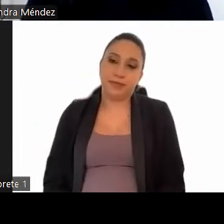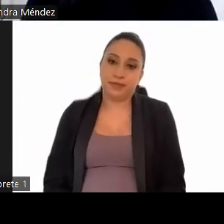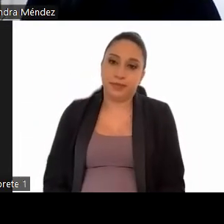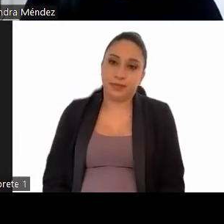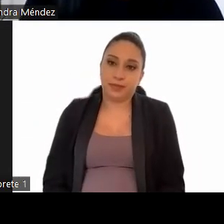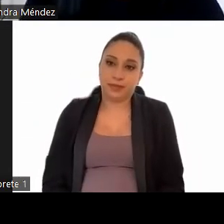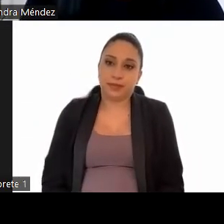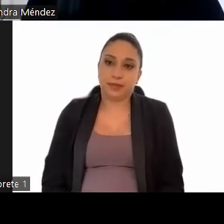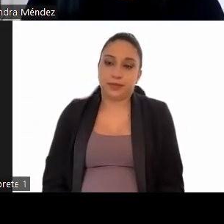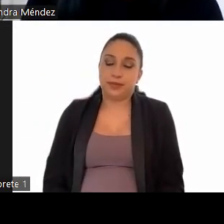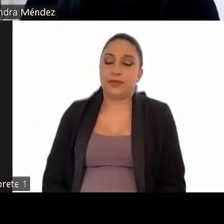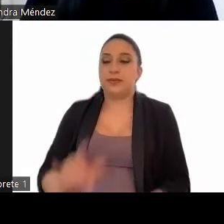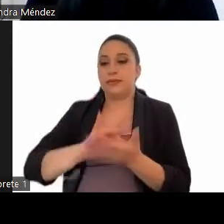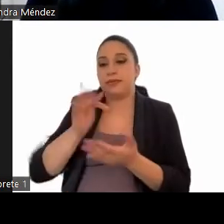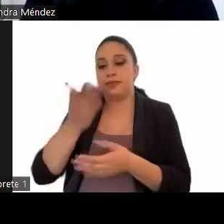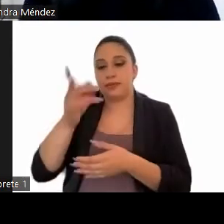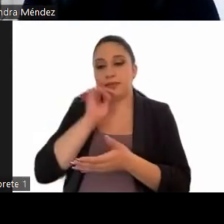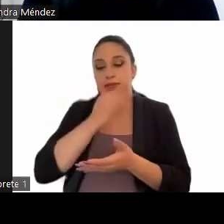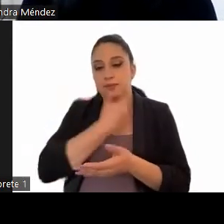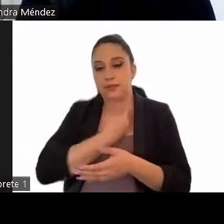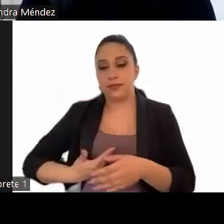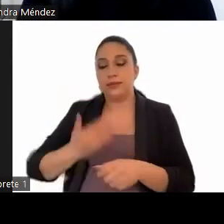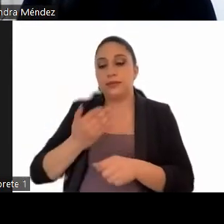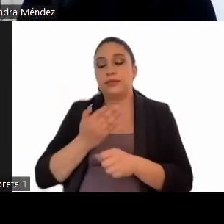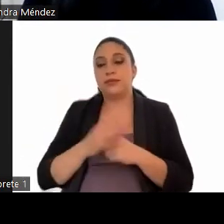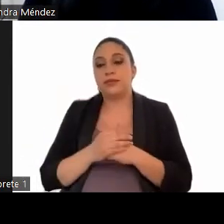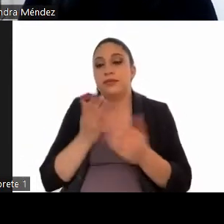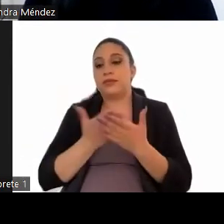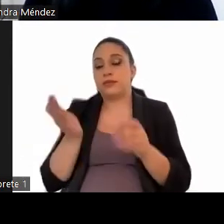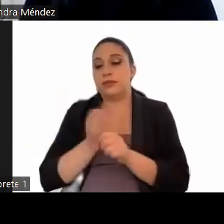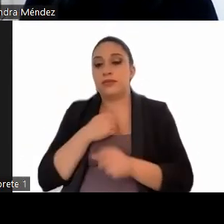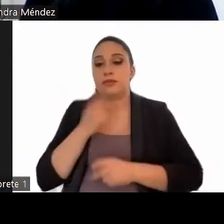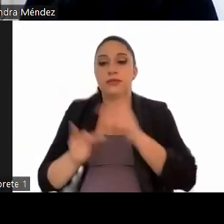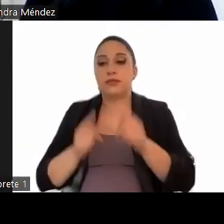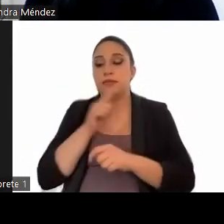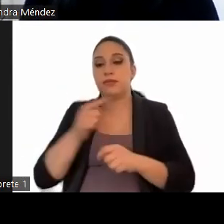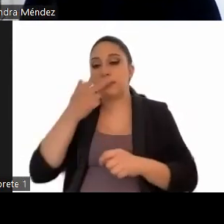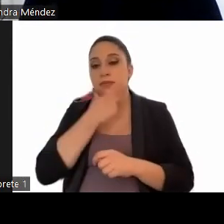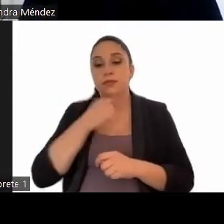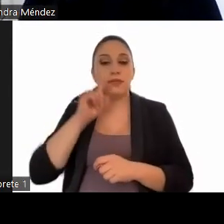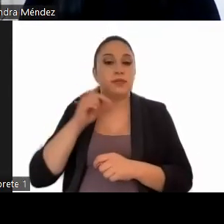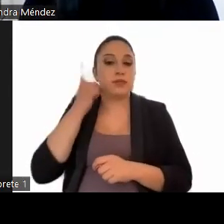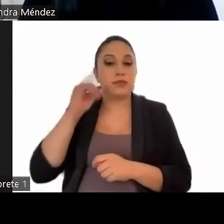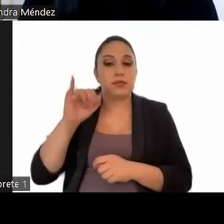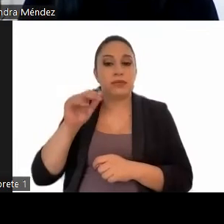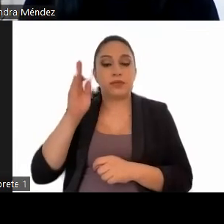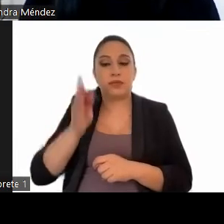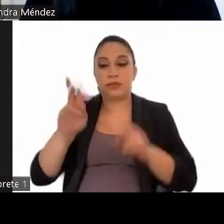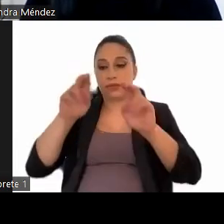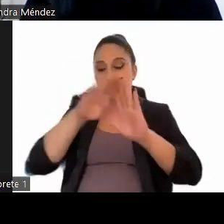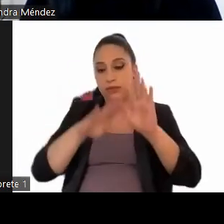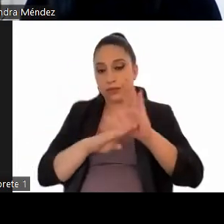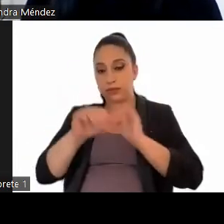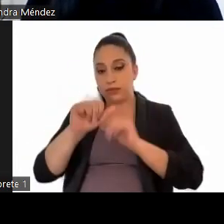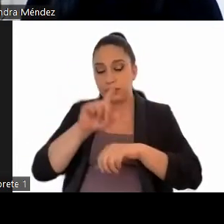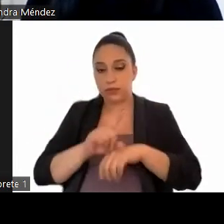Gracias, diputada presidenta. Está a consideración de las y los diputados presentes la aprobación del orden del día. Si